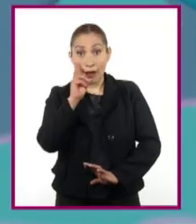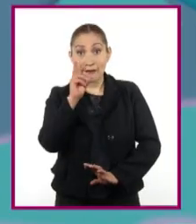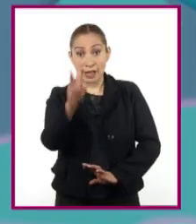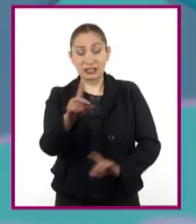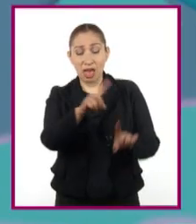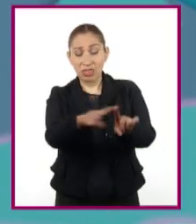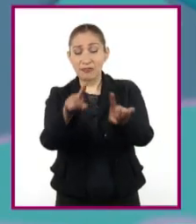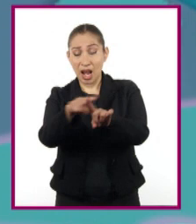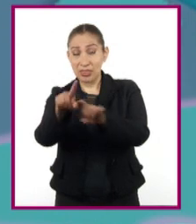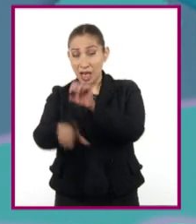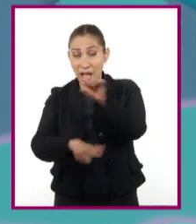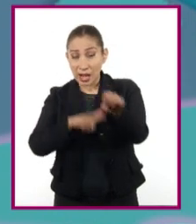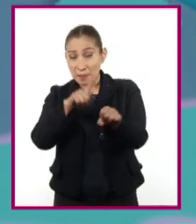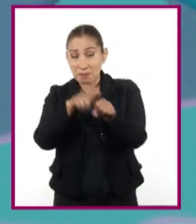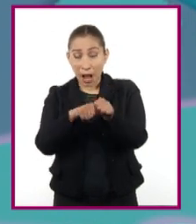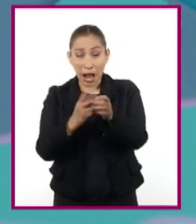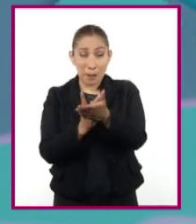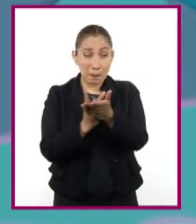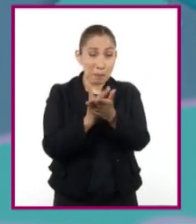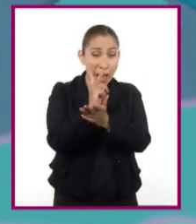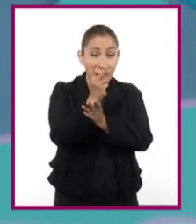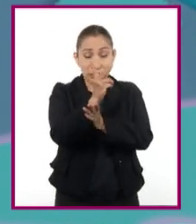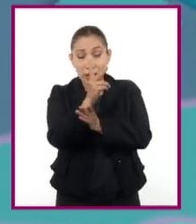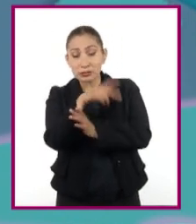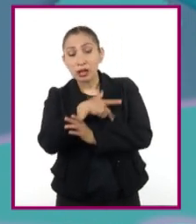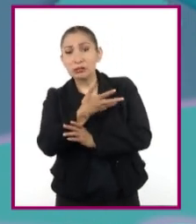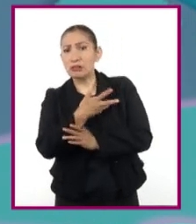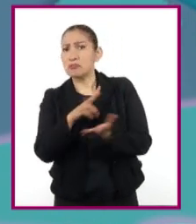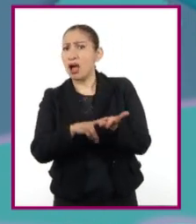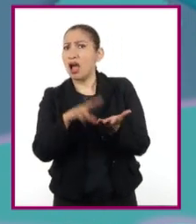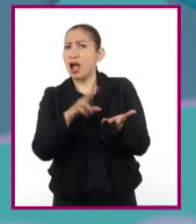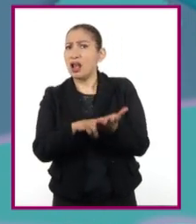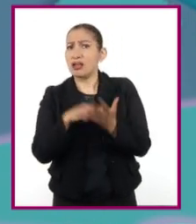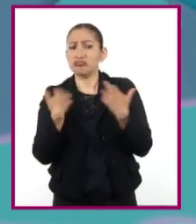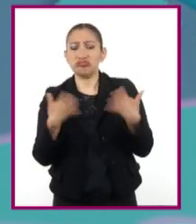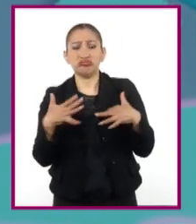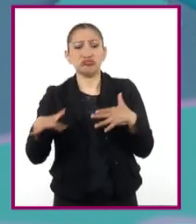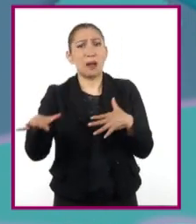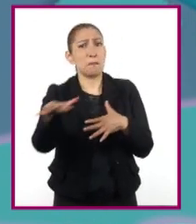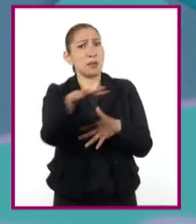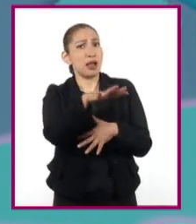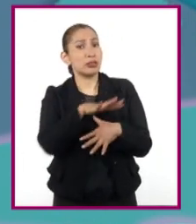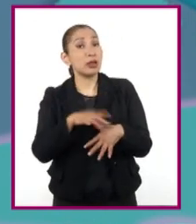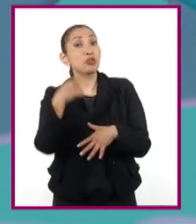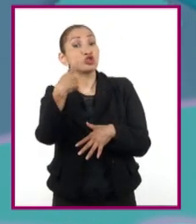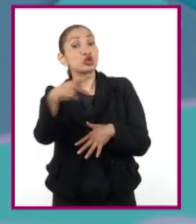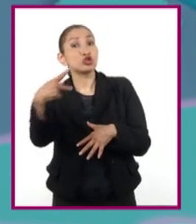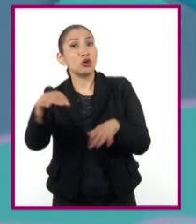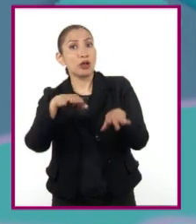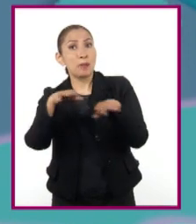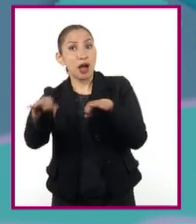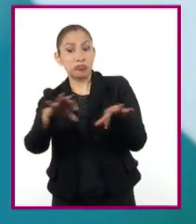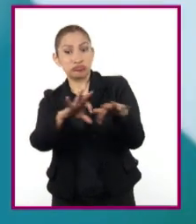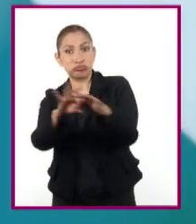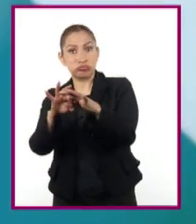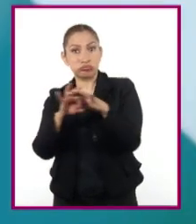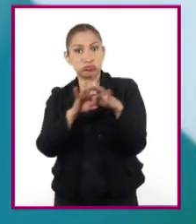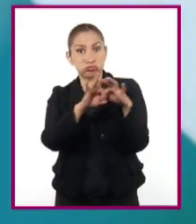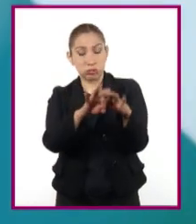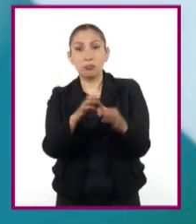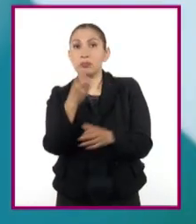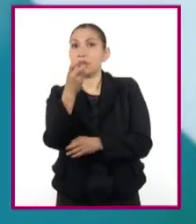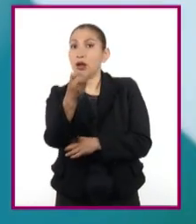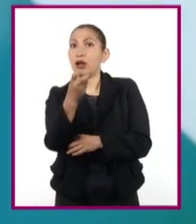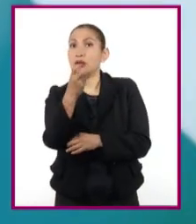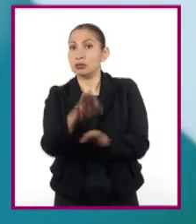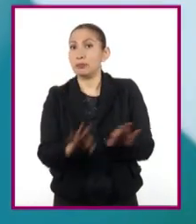ver, las distintas especies de plantas y animales tienen un valor ambiental porque cumplen determinadas funciones ecológicas. De ahí